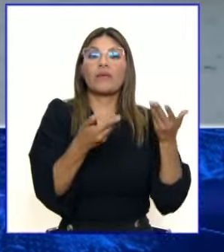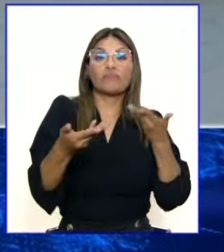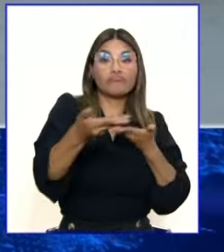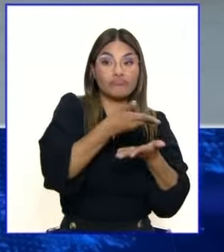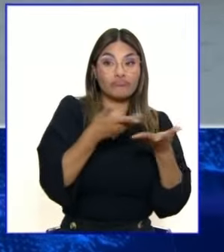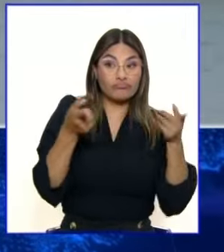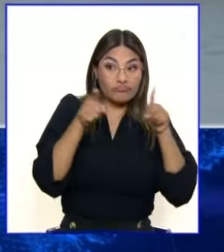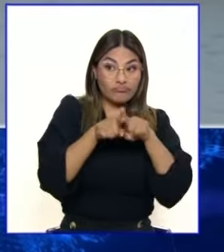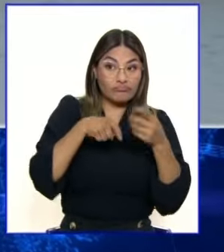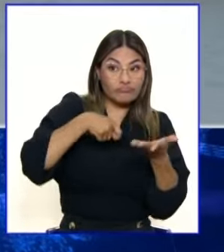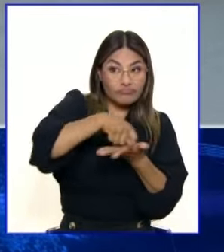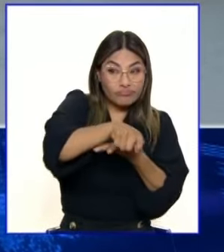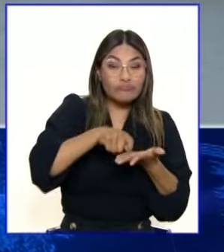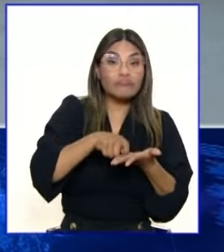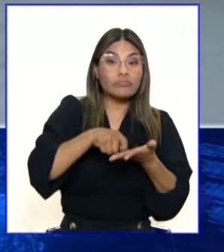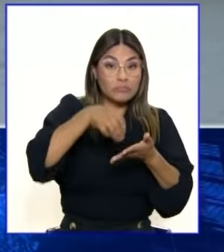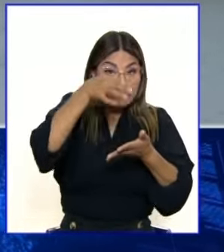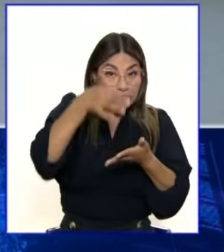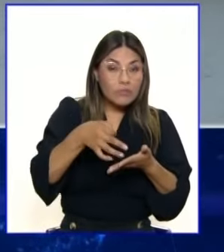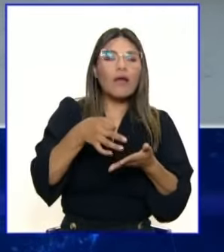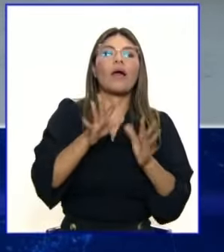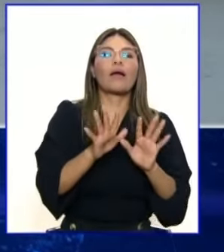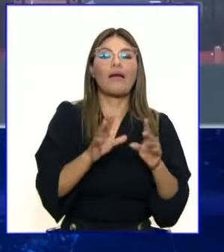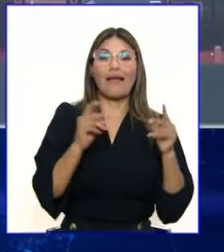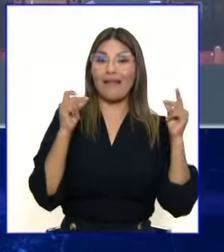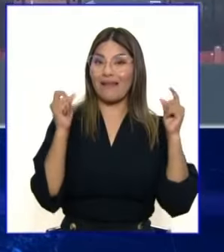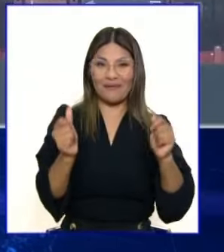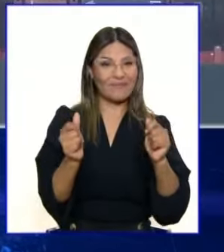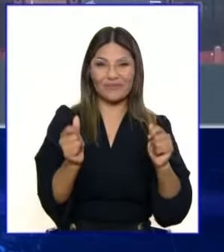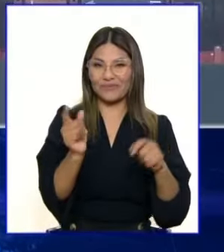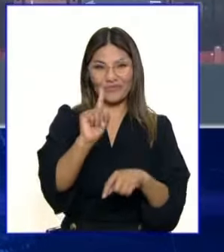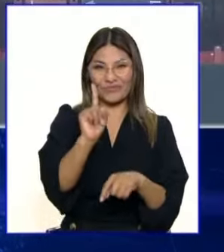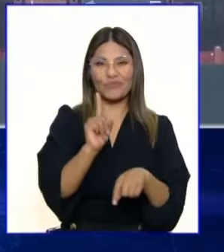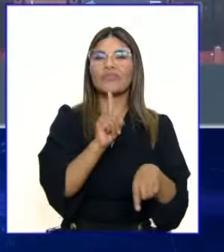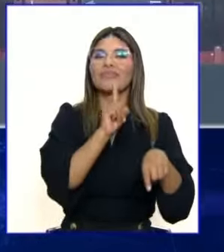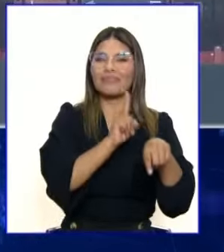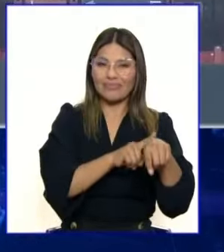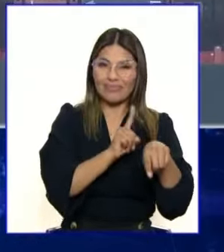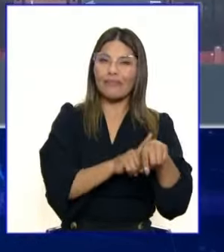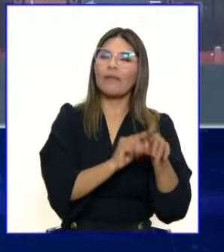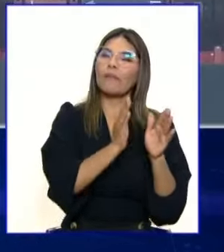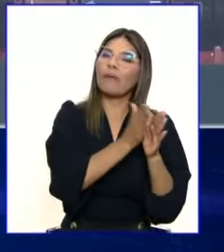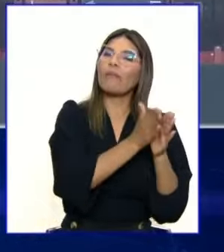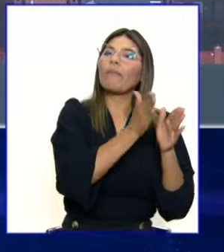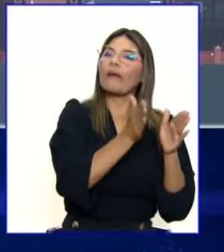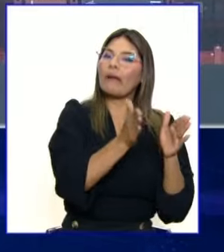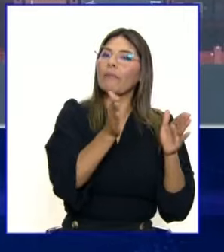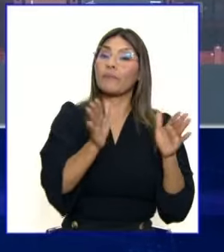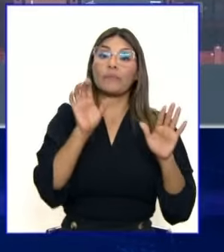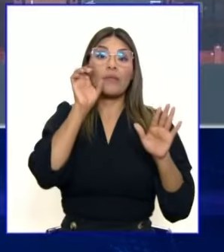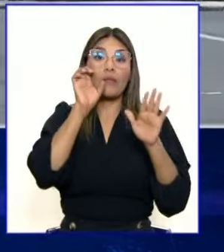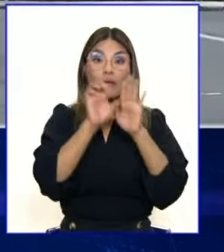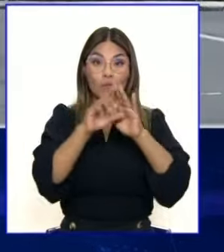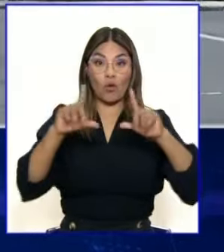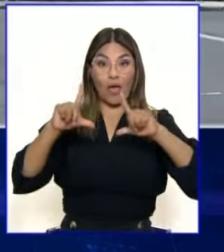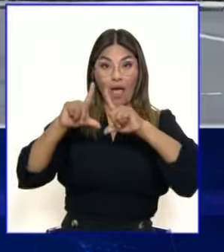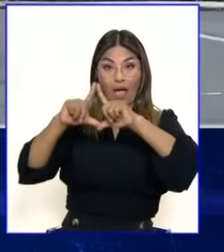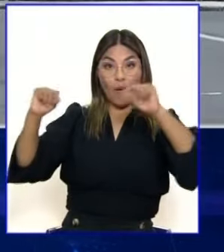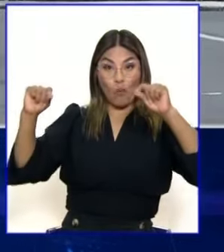establezca, no es totalmente rápida, inmediata. Toma algunas veces el caso, por ejemplo, de Japón,